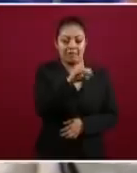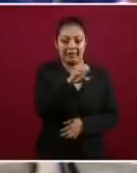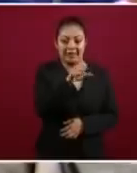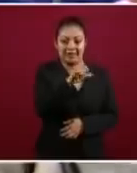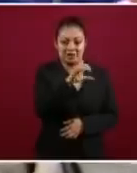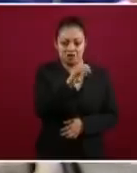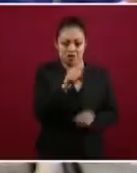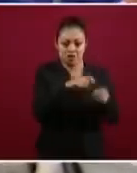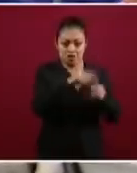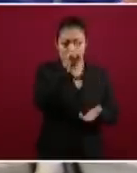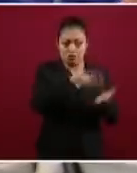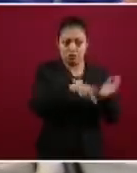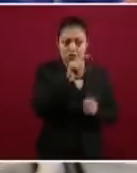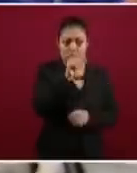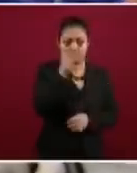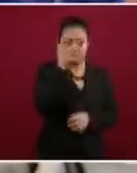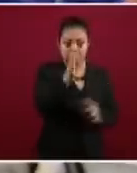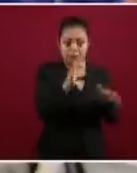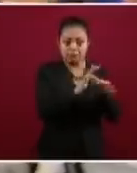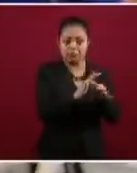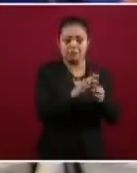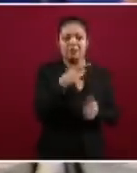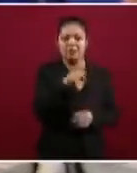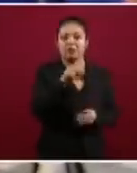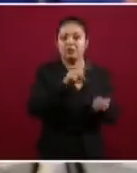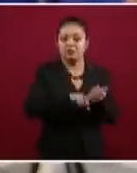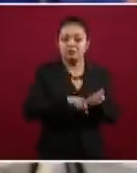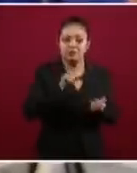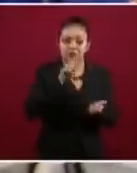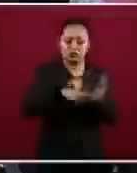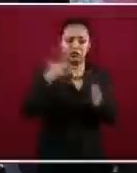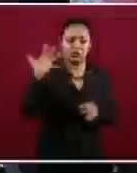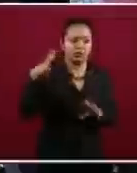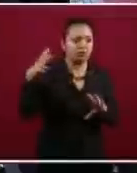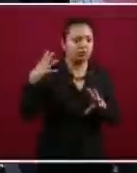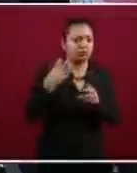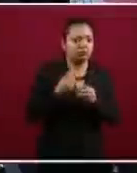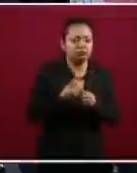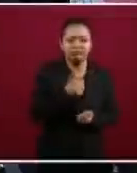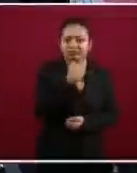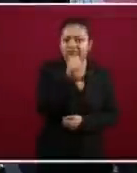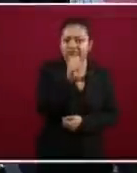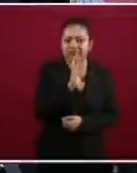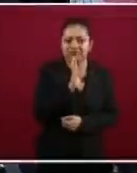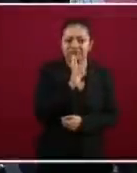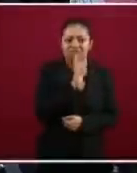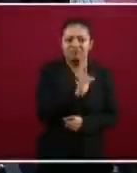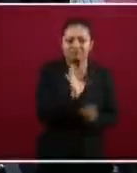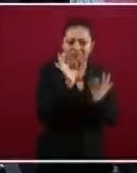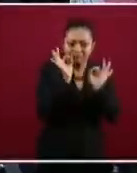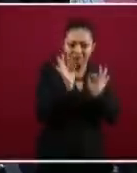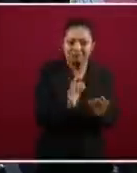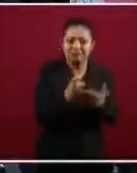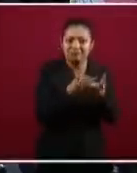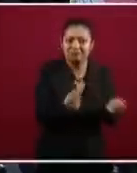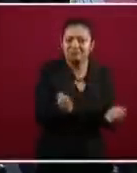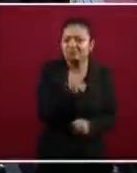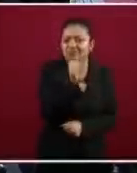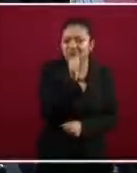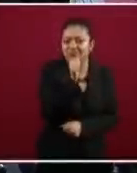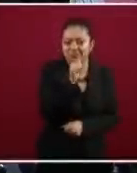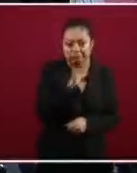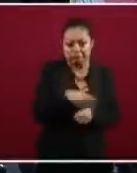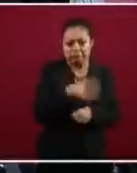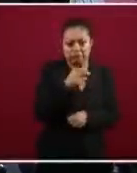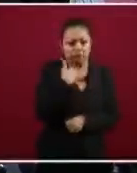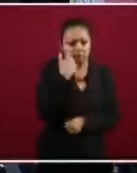2020. Sin embargo, la problemática viene desde el 2010 sin que hasta el momento se haya resuelto. Es todo.